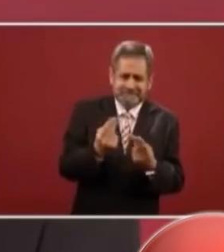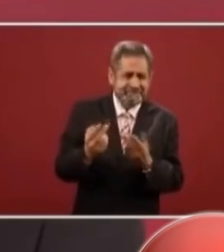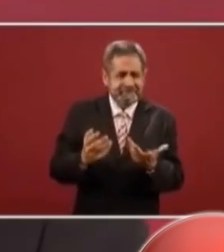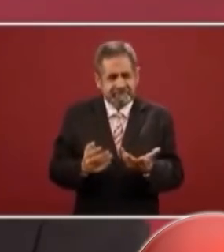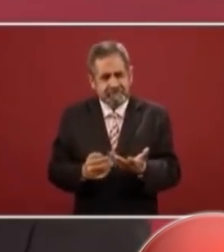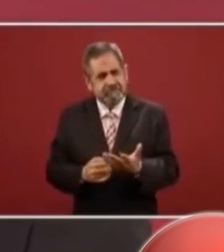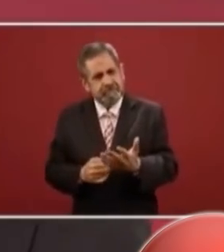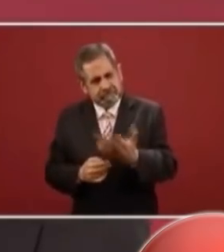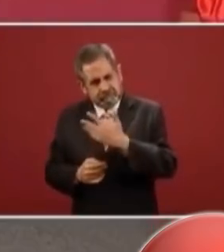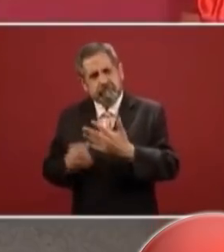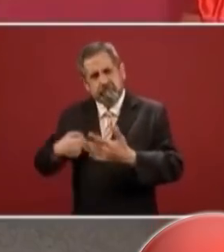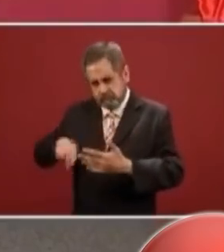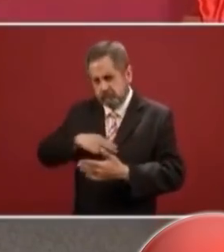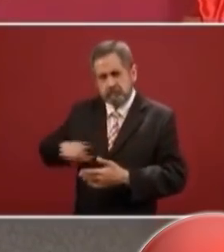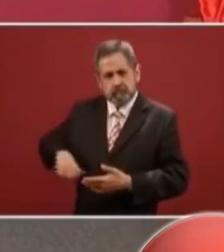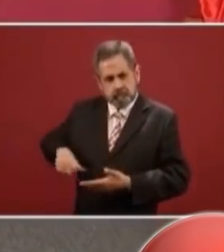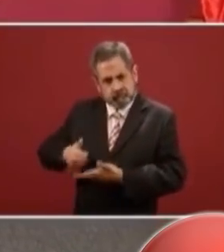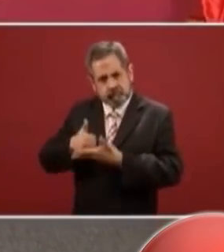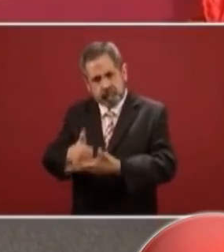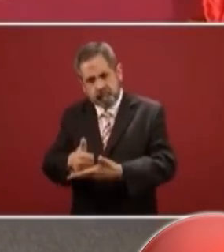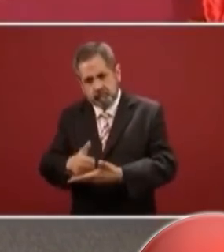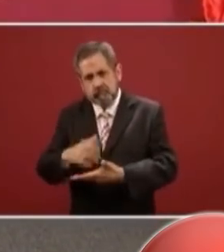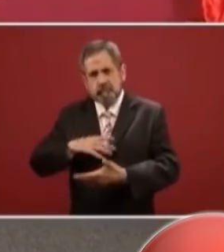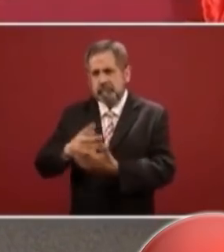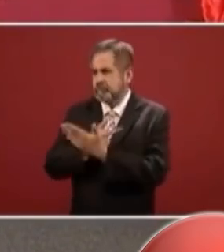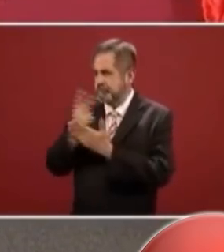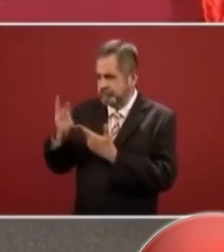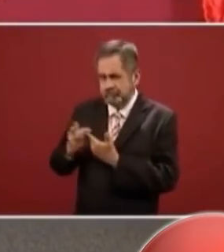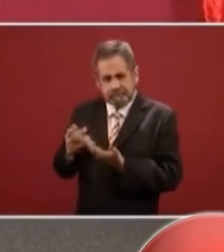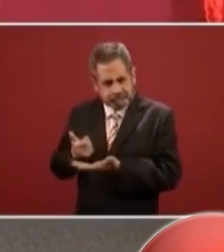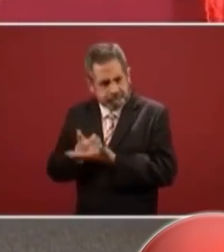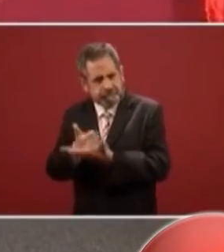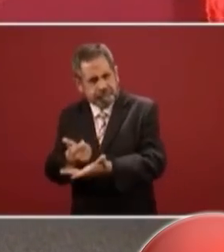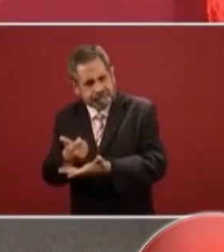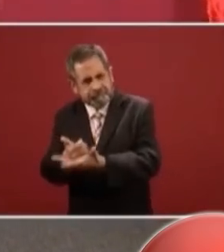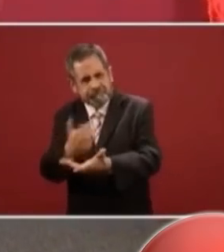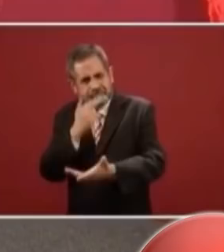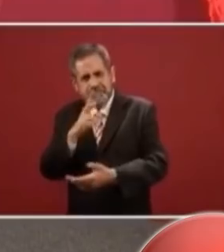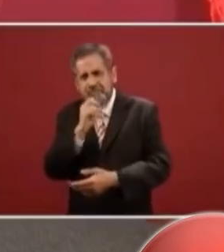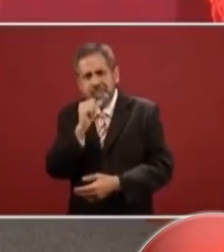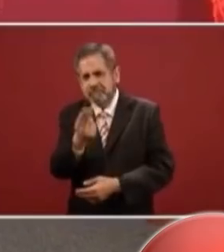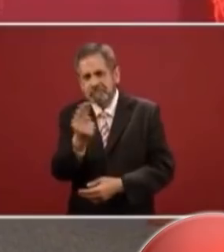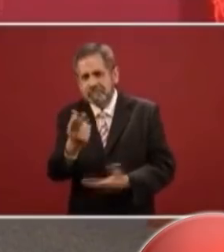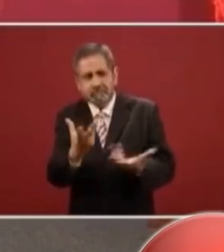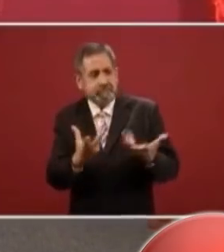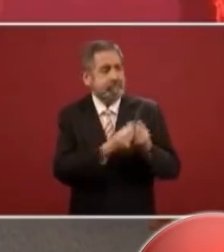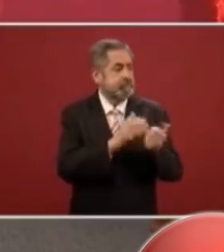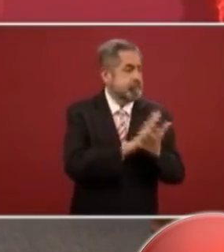que nosotros ayudamos, que hay muchos programas ahora para el bienestar,